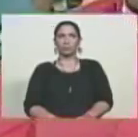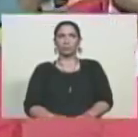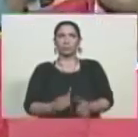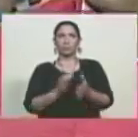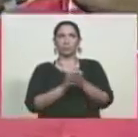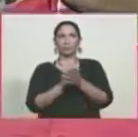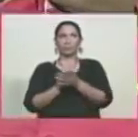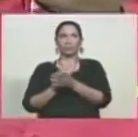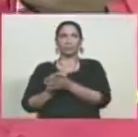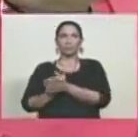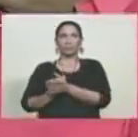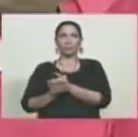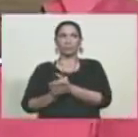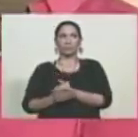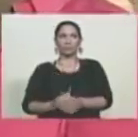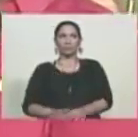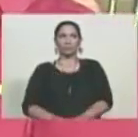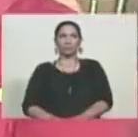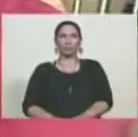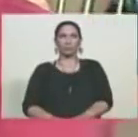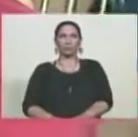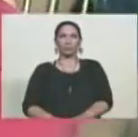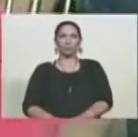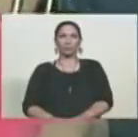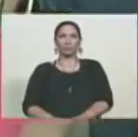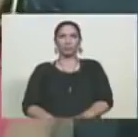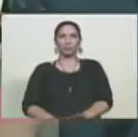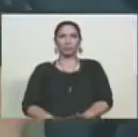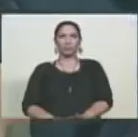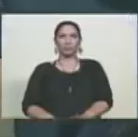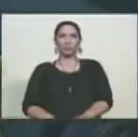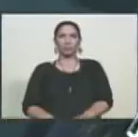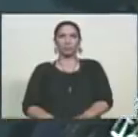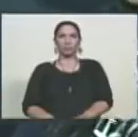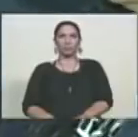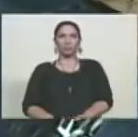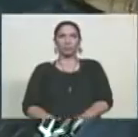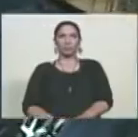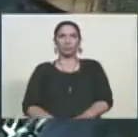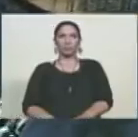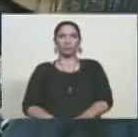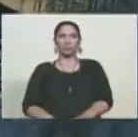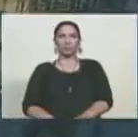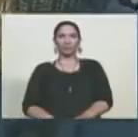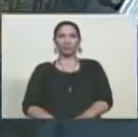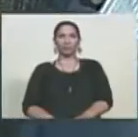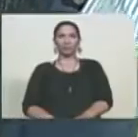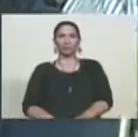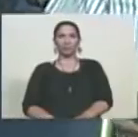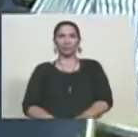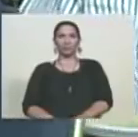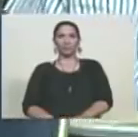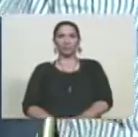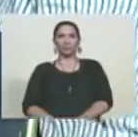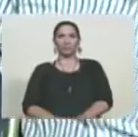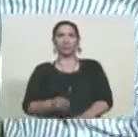Compañeros y compañeras, desde que ustedes arrancaron la marcha, yo he recibido sus propuestas, los he